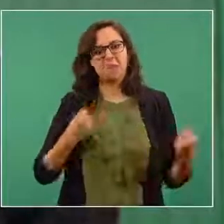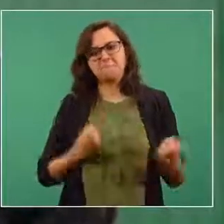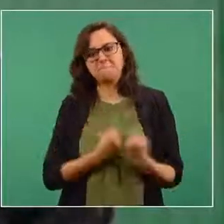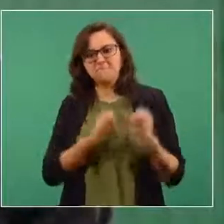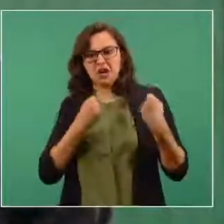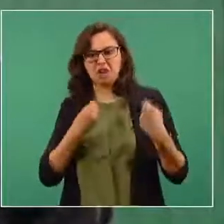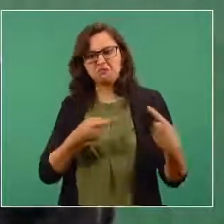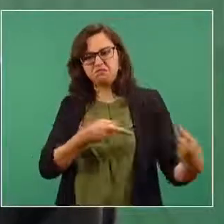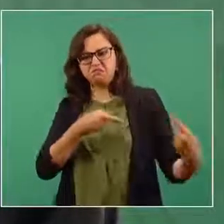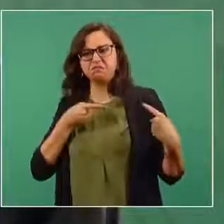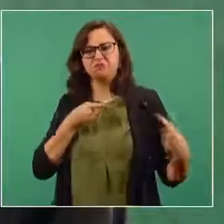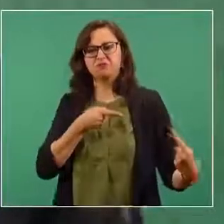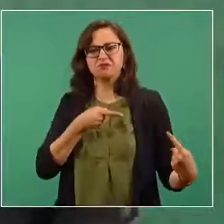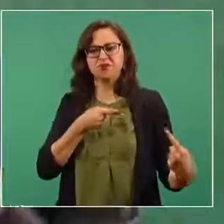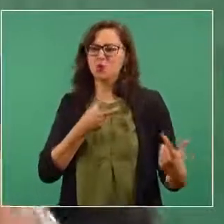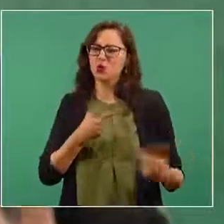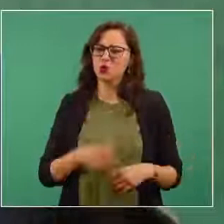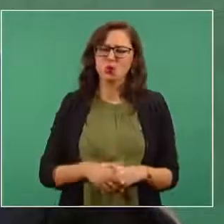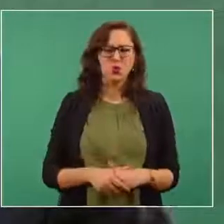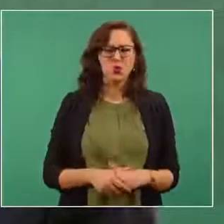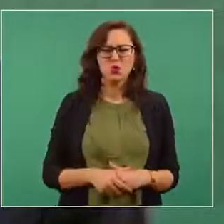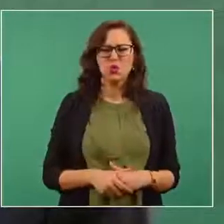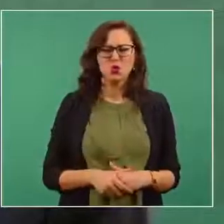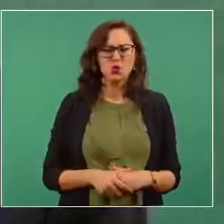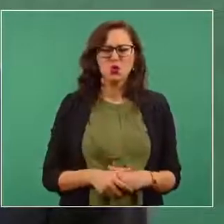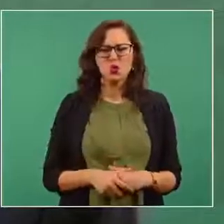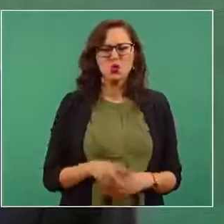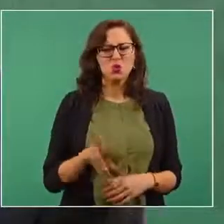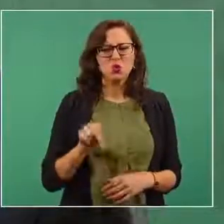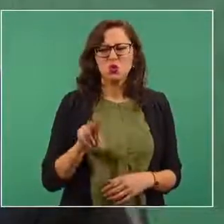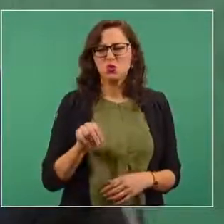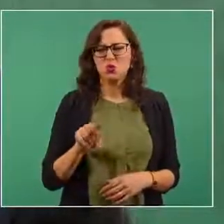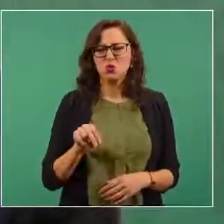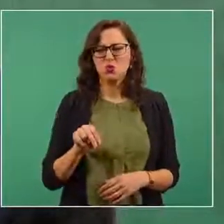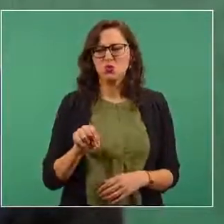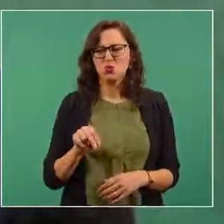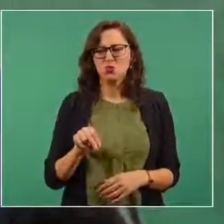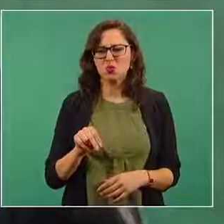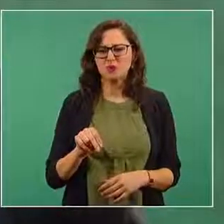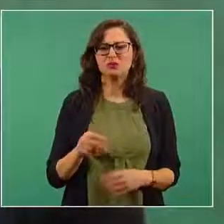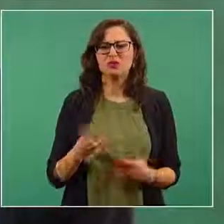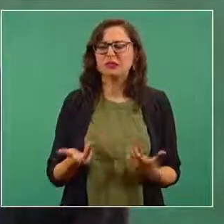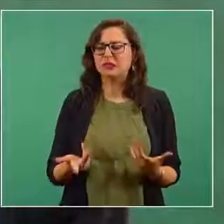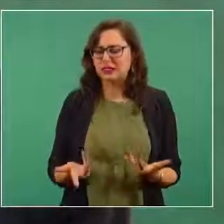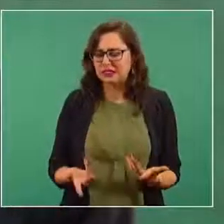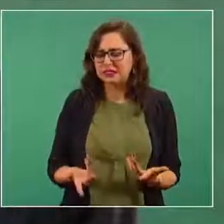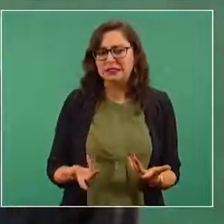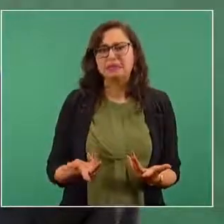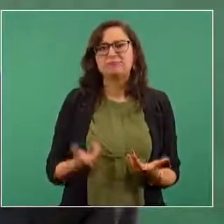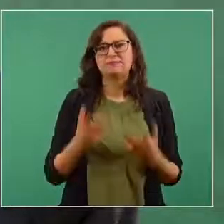confrontarnos. Hay algunos que, bueno,